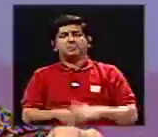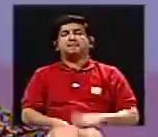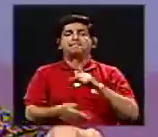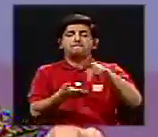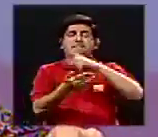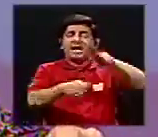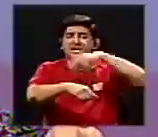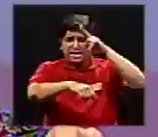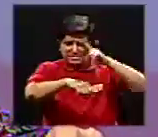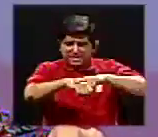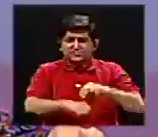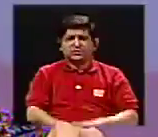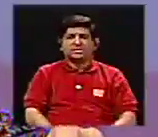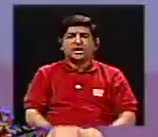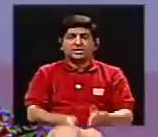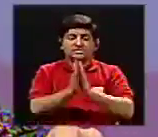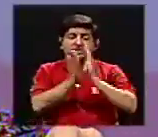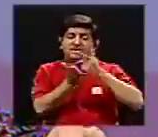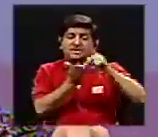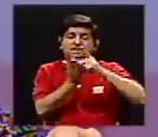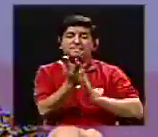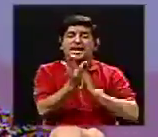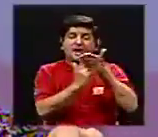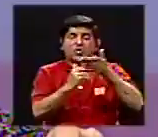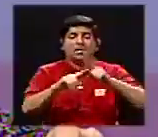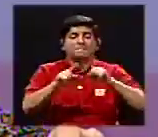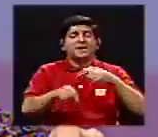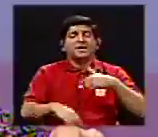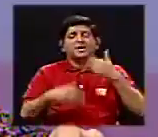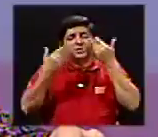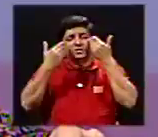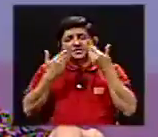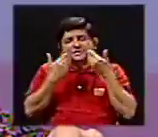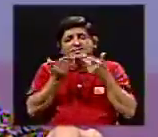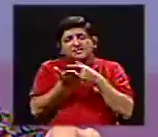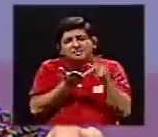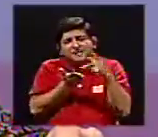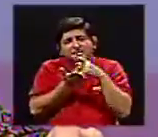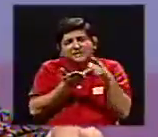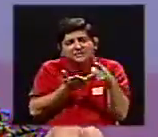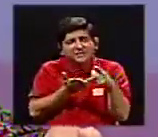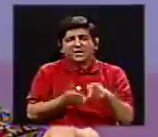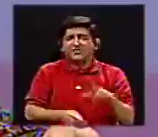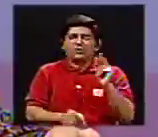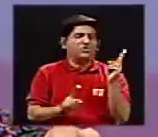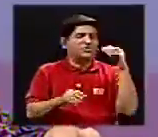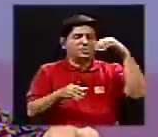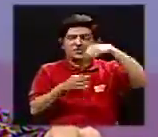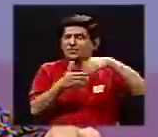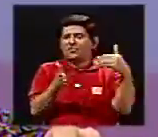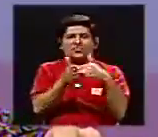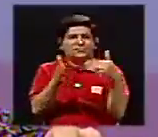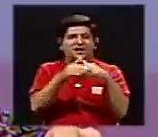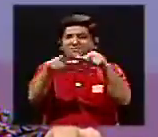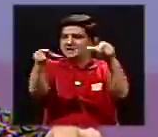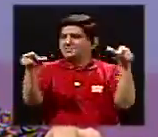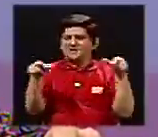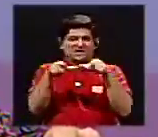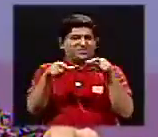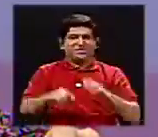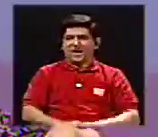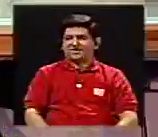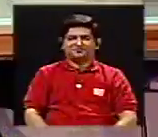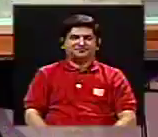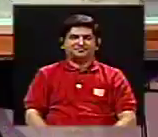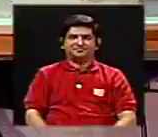parques nacionales se cobra por entrar, pero tristemente el cobro que se hace no se reinvierte en la misma zona donde